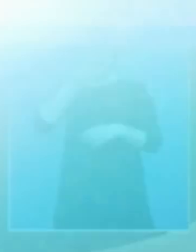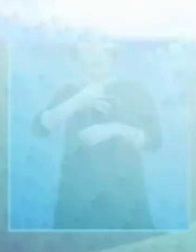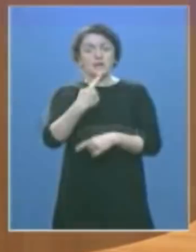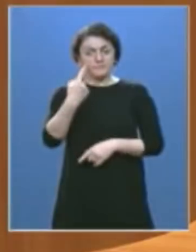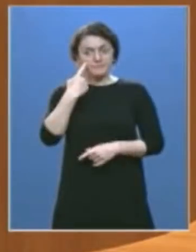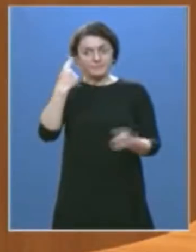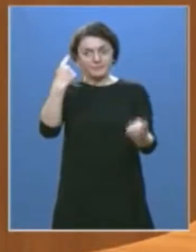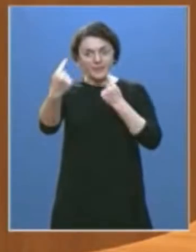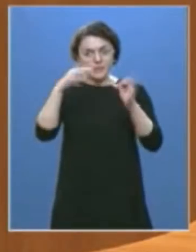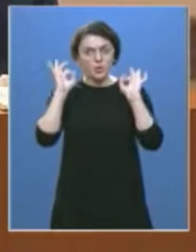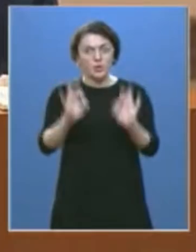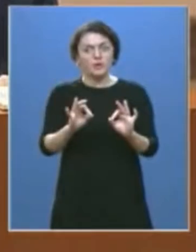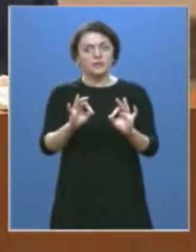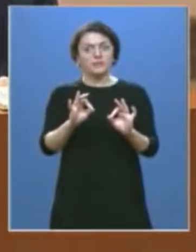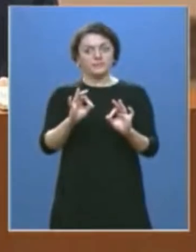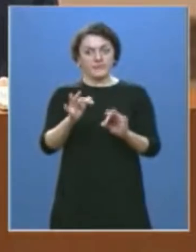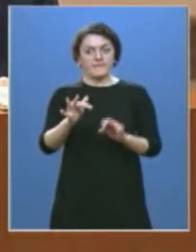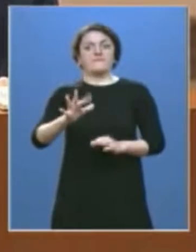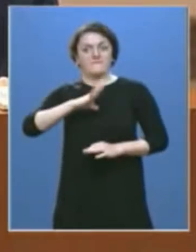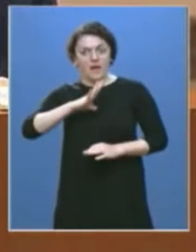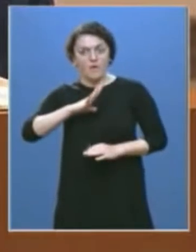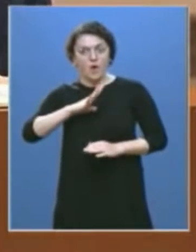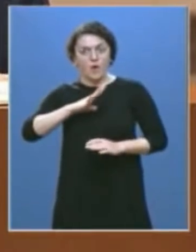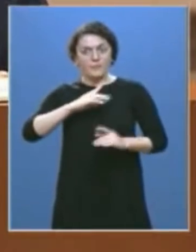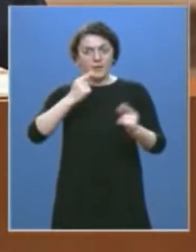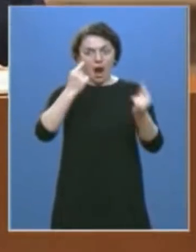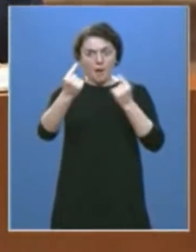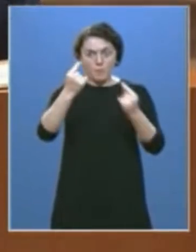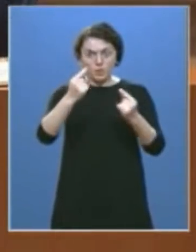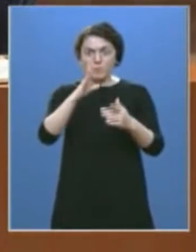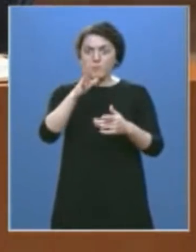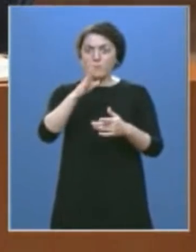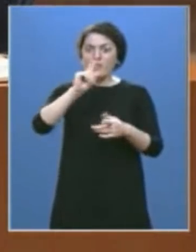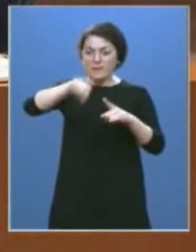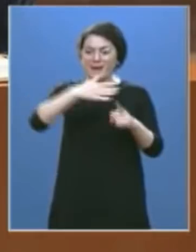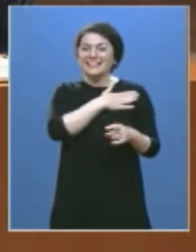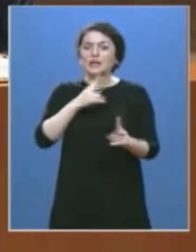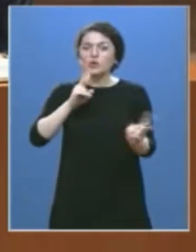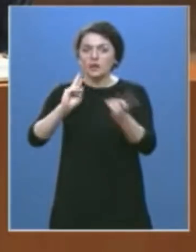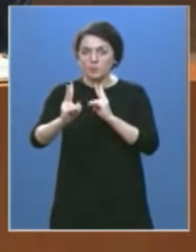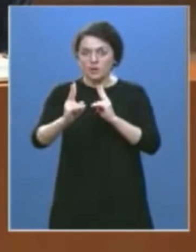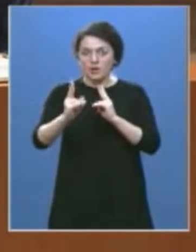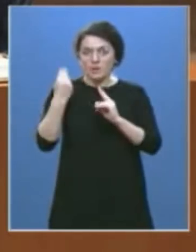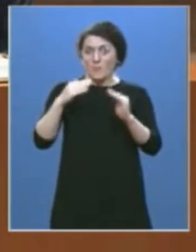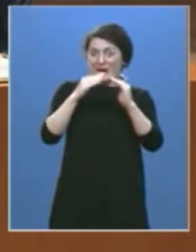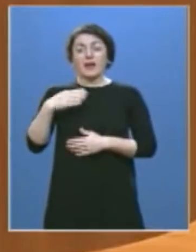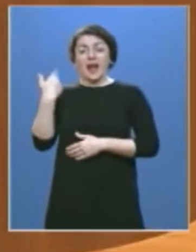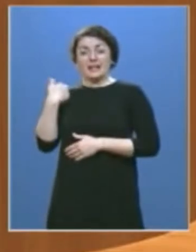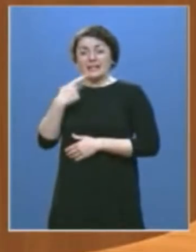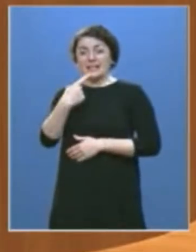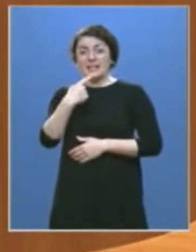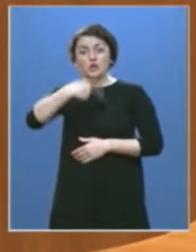políticos. Decía, apunte, por favor, porque quero que en a posterior réplica usted, en vez de responder lo que le traen de casa me responda lo que yo le estoy diciendo.